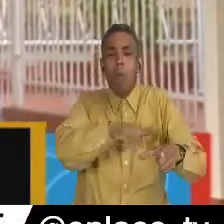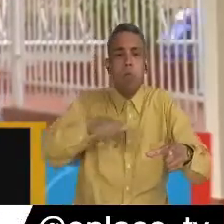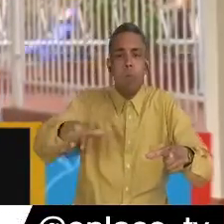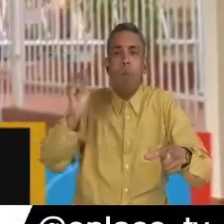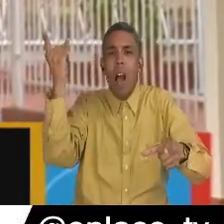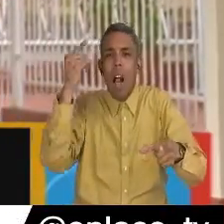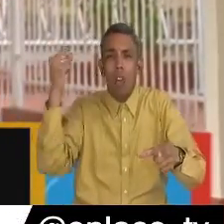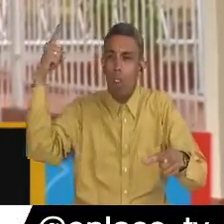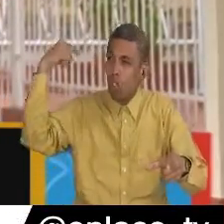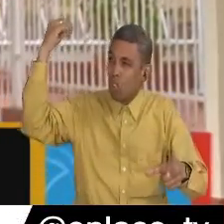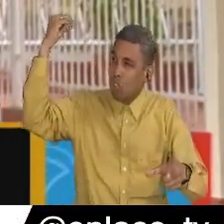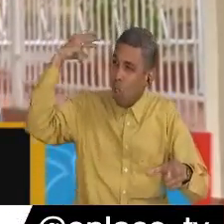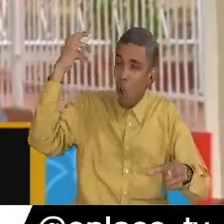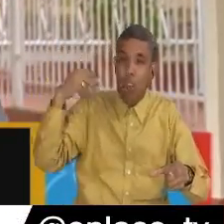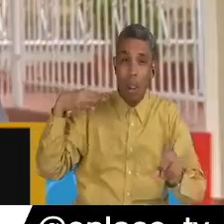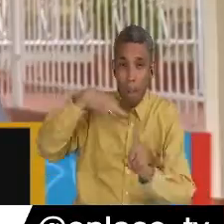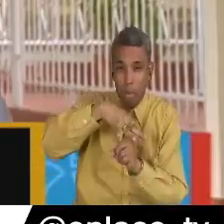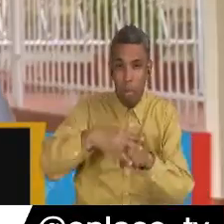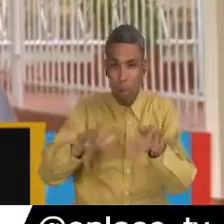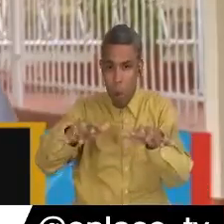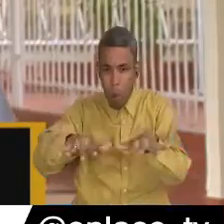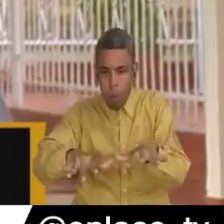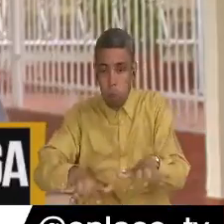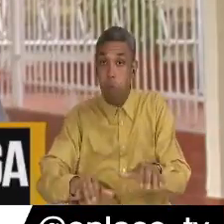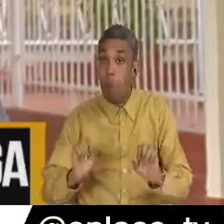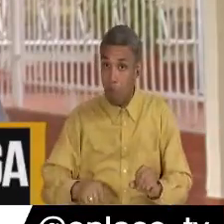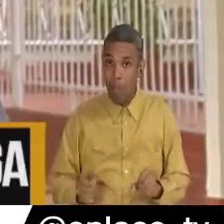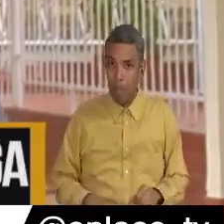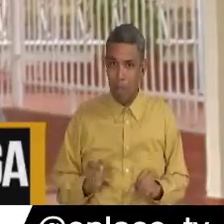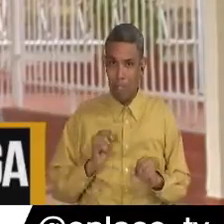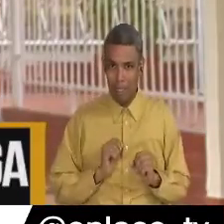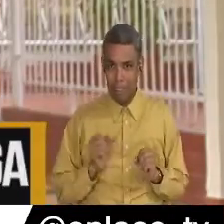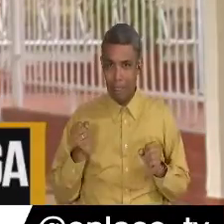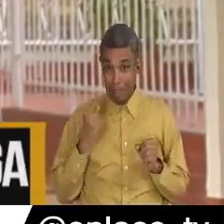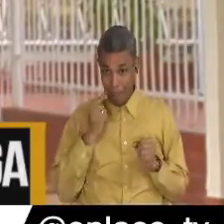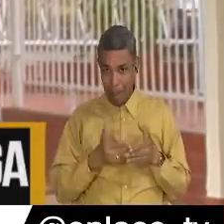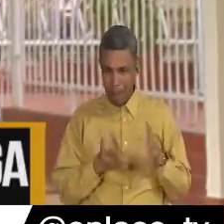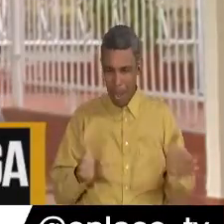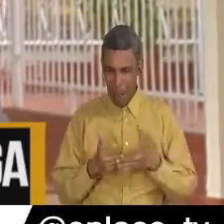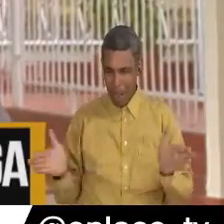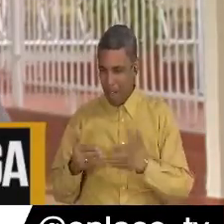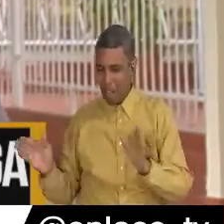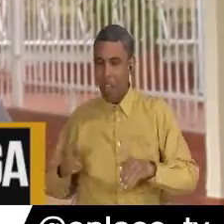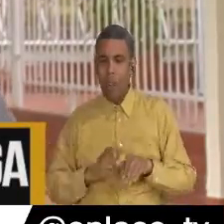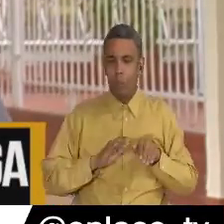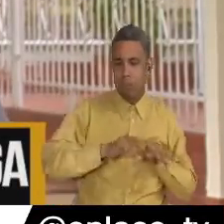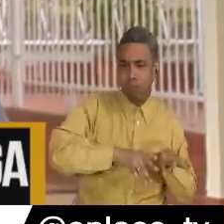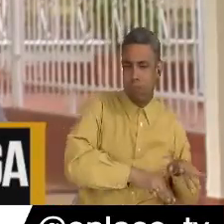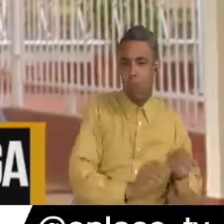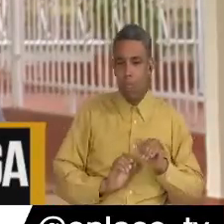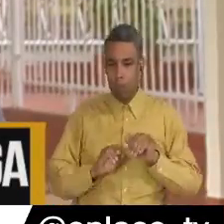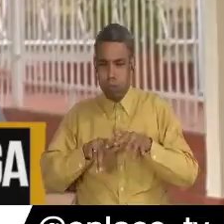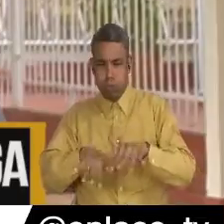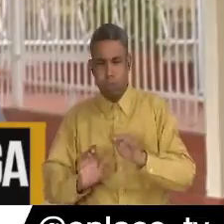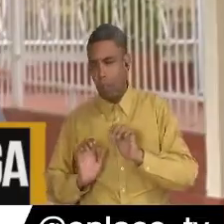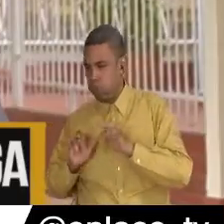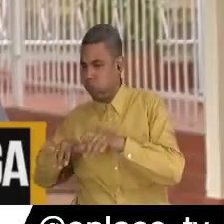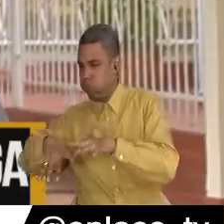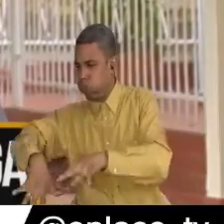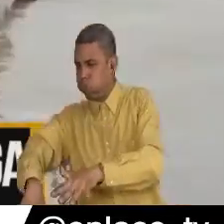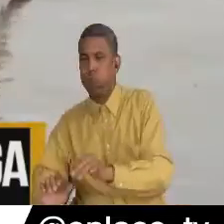líderes, como pescadores, es el logro más importante que hemos podido